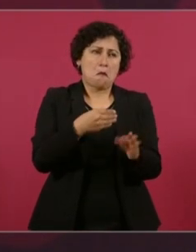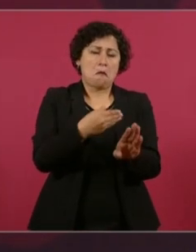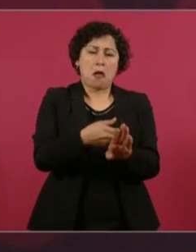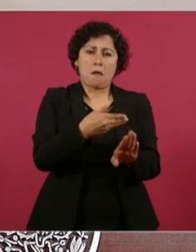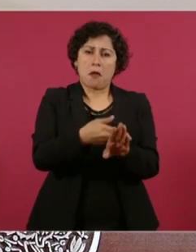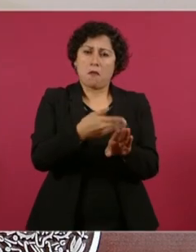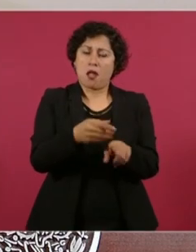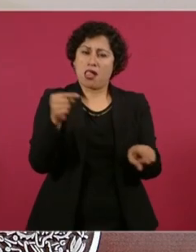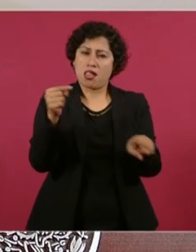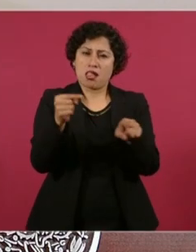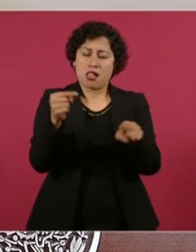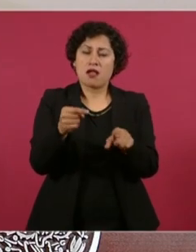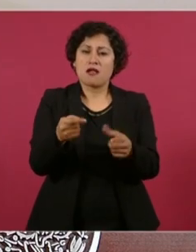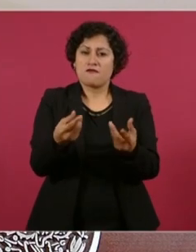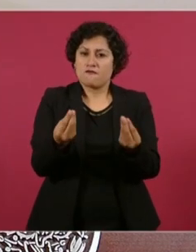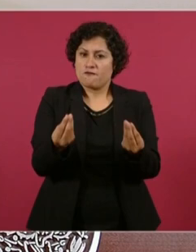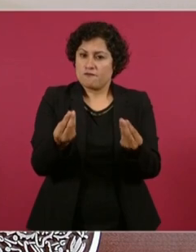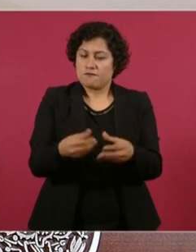Y